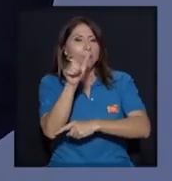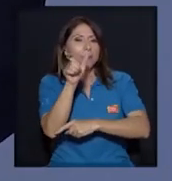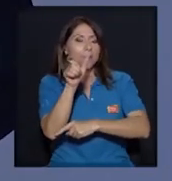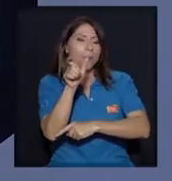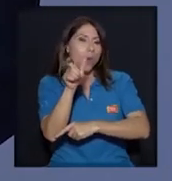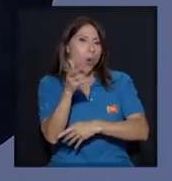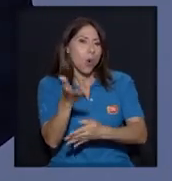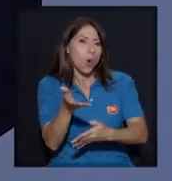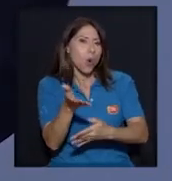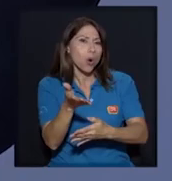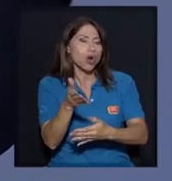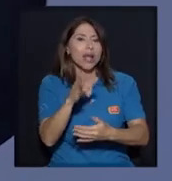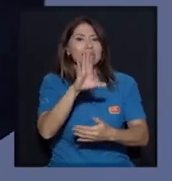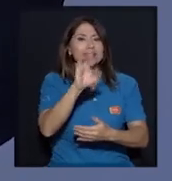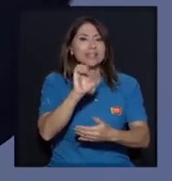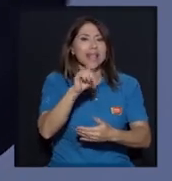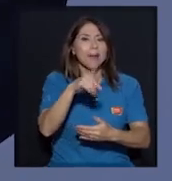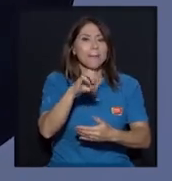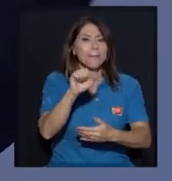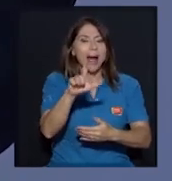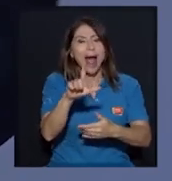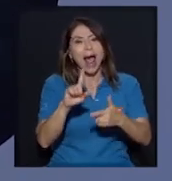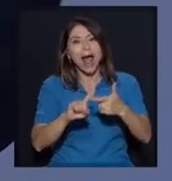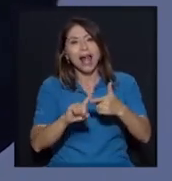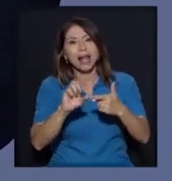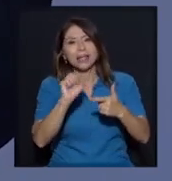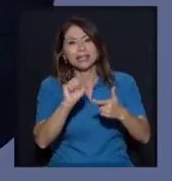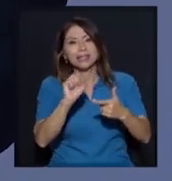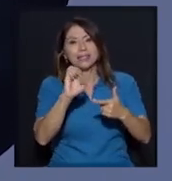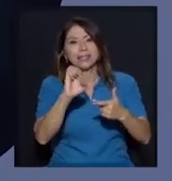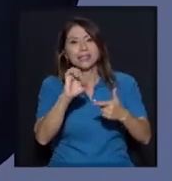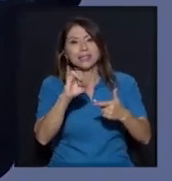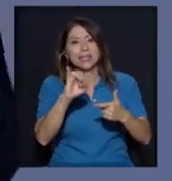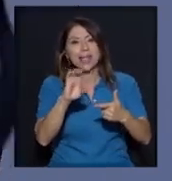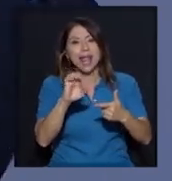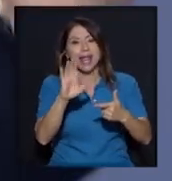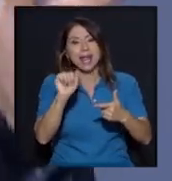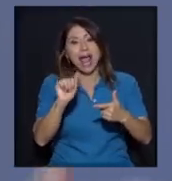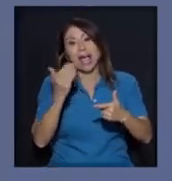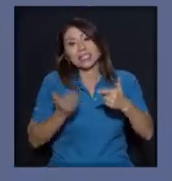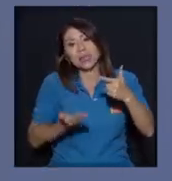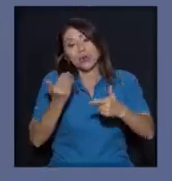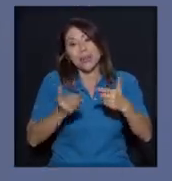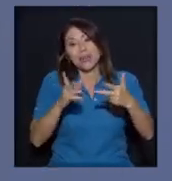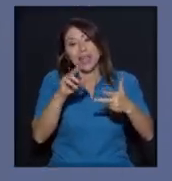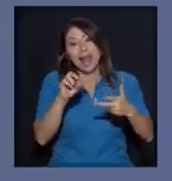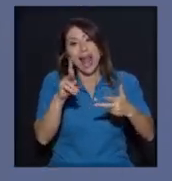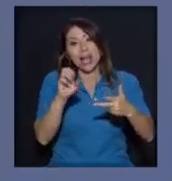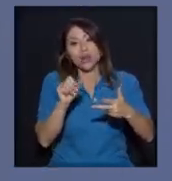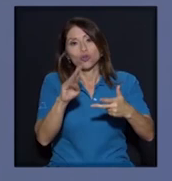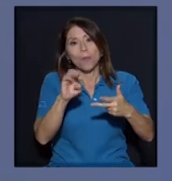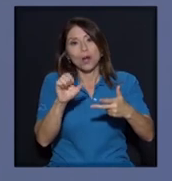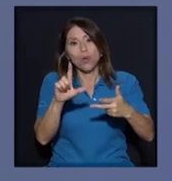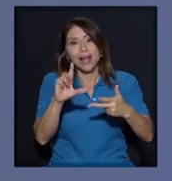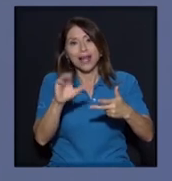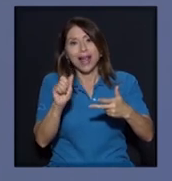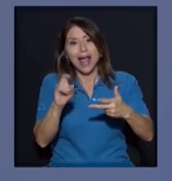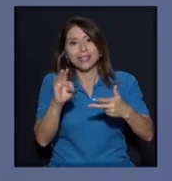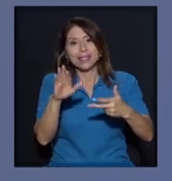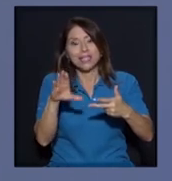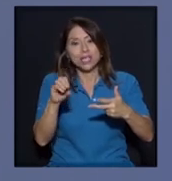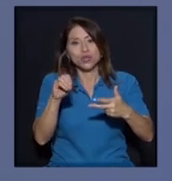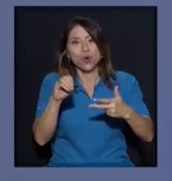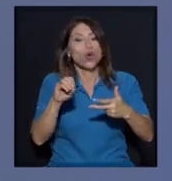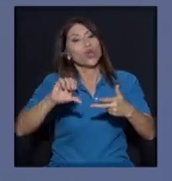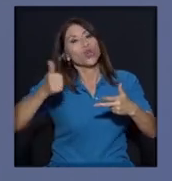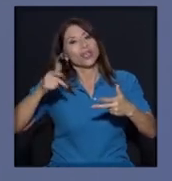un poco CEPAL y CIECA, y seguramente don Carlos Manuel Castillo y otras gentes andaban en ese proceso, y